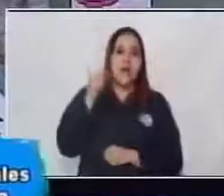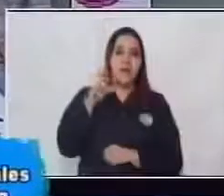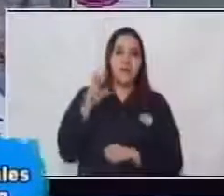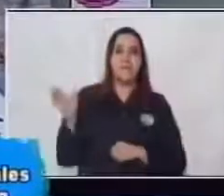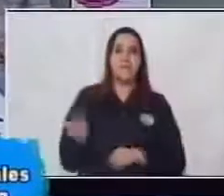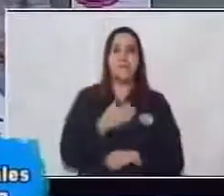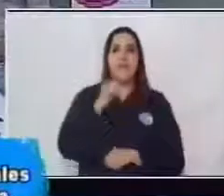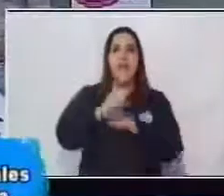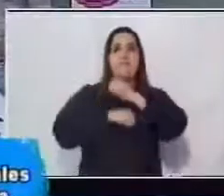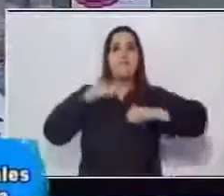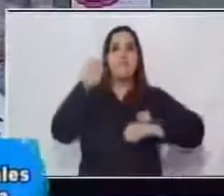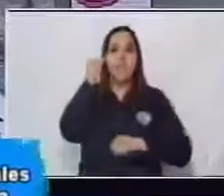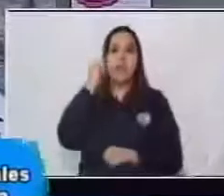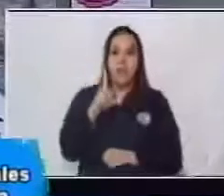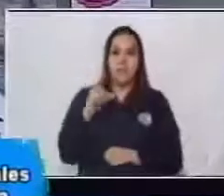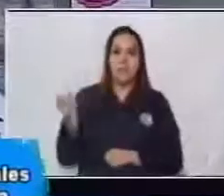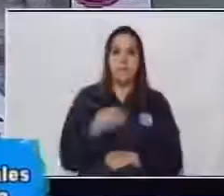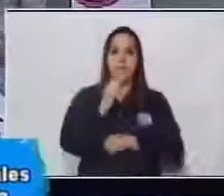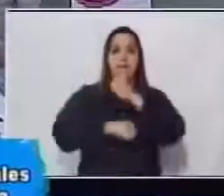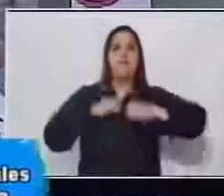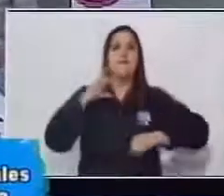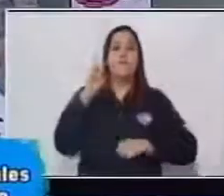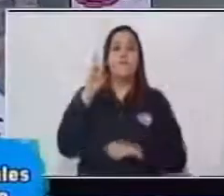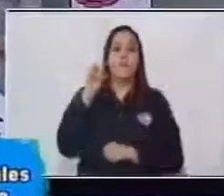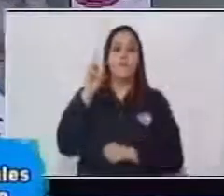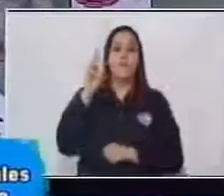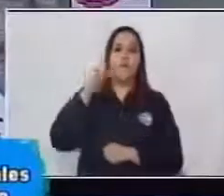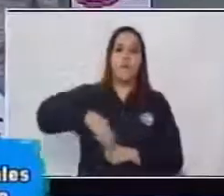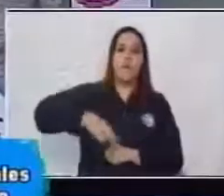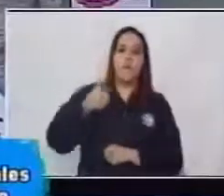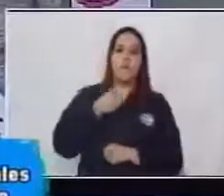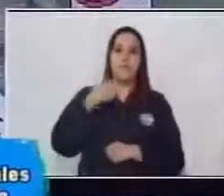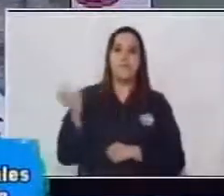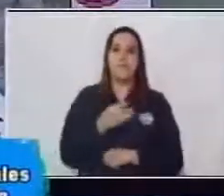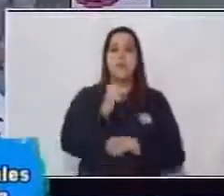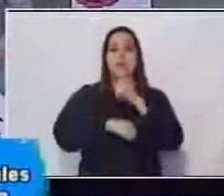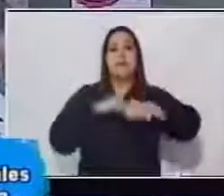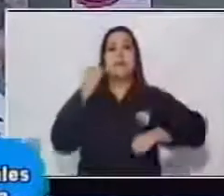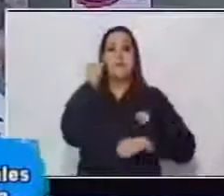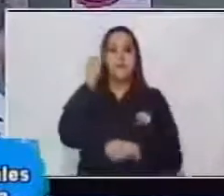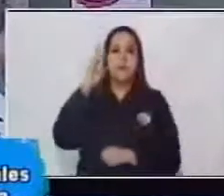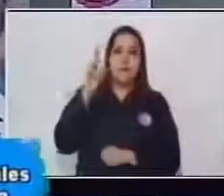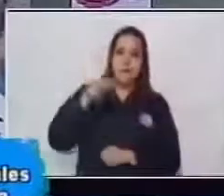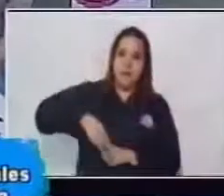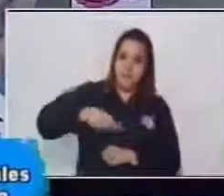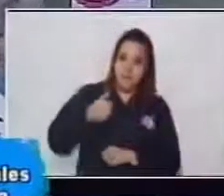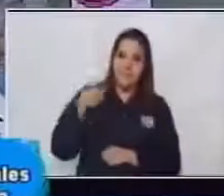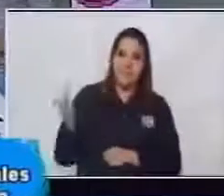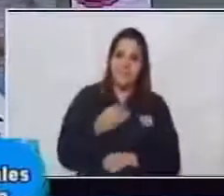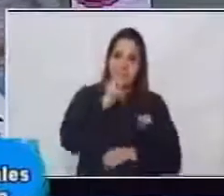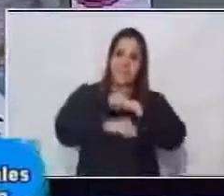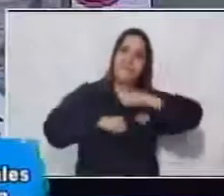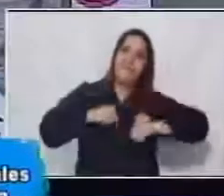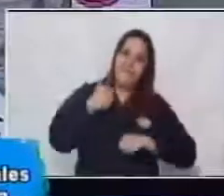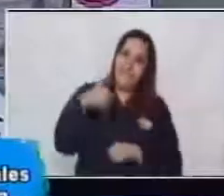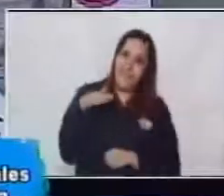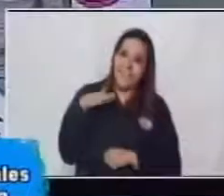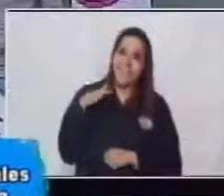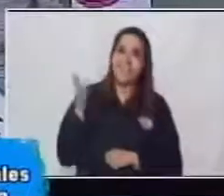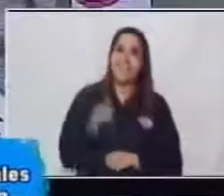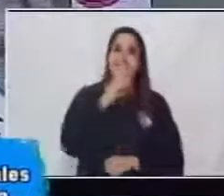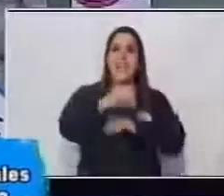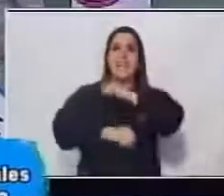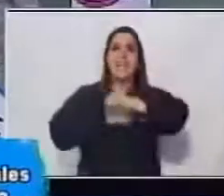fumigar, fila, forma, firma, faz,